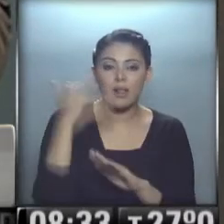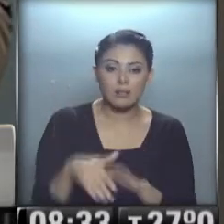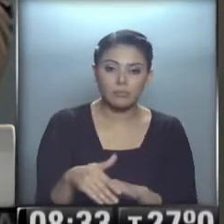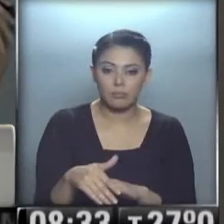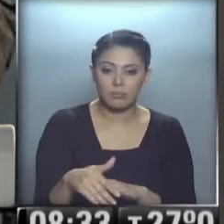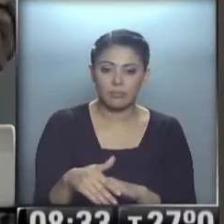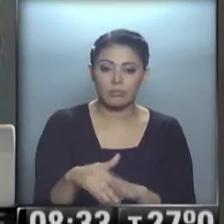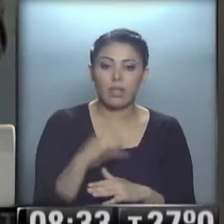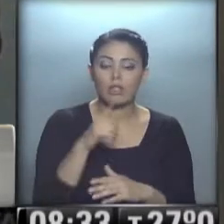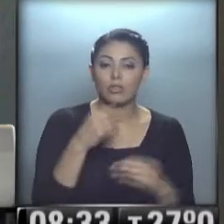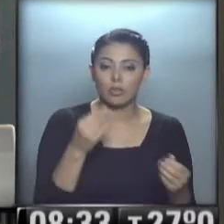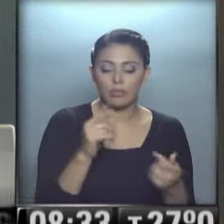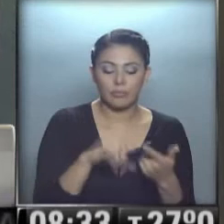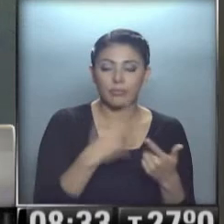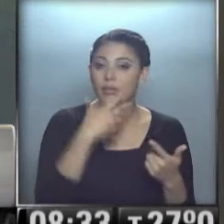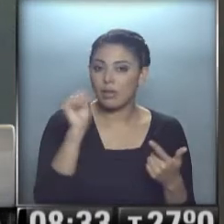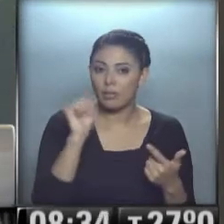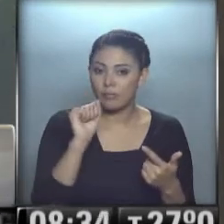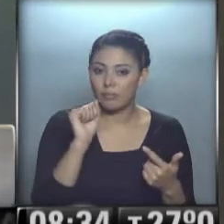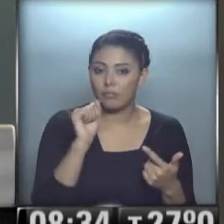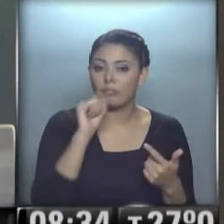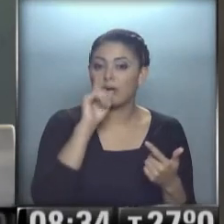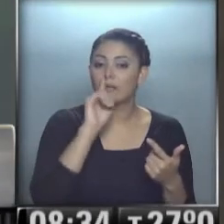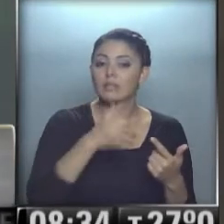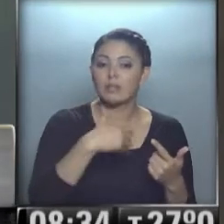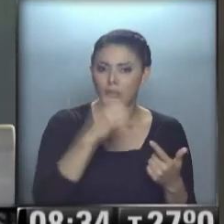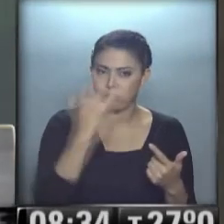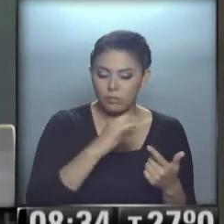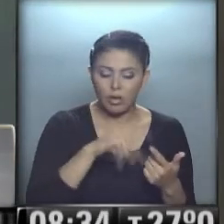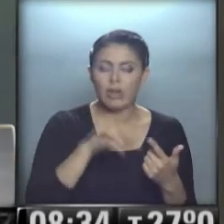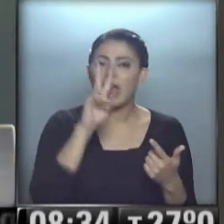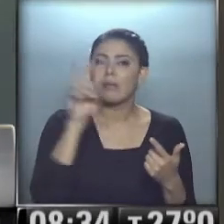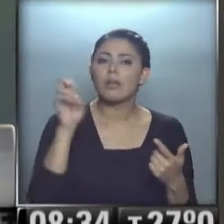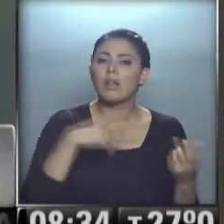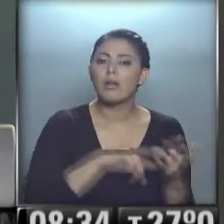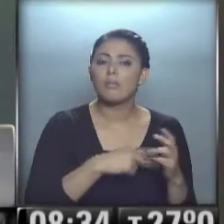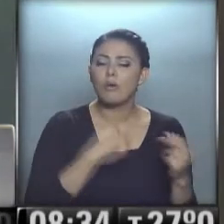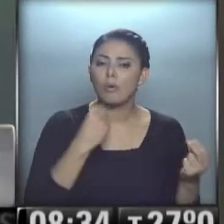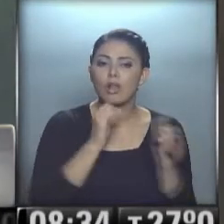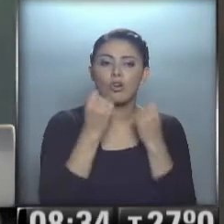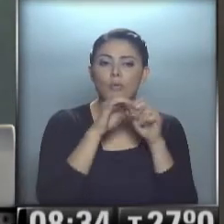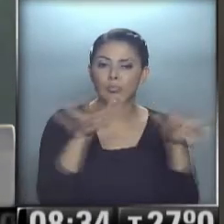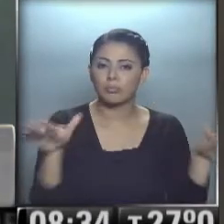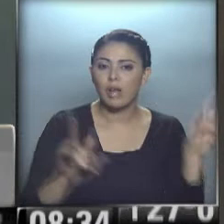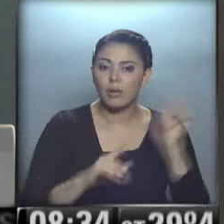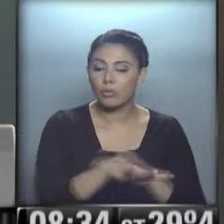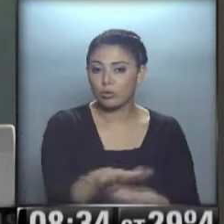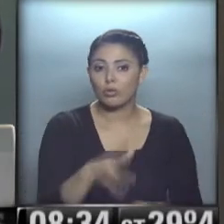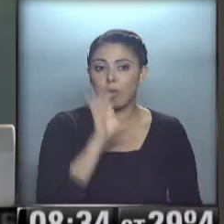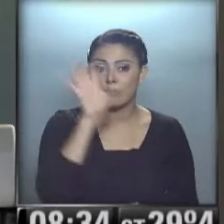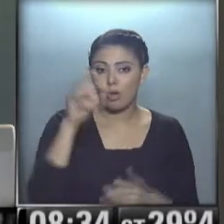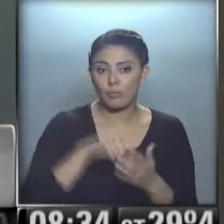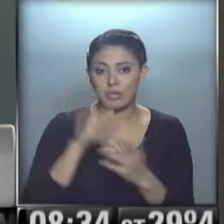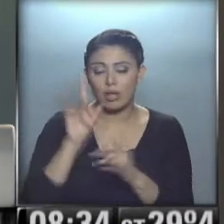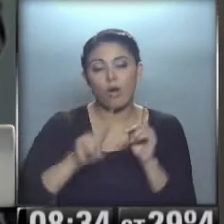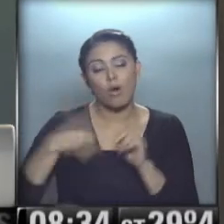fluido energético. Transporte, se garantiza el transporte pleno. Hay un tema de distribución. La distribución en algunos casos corresponde a provincias o